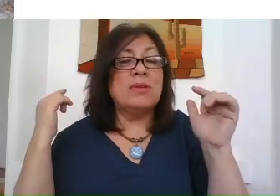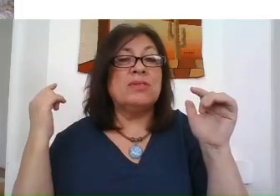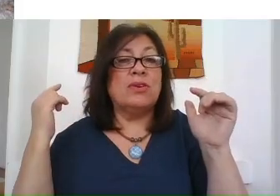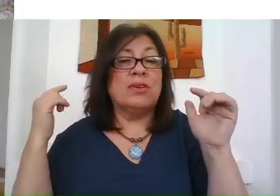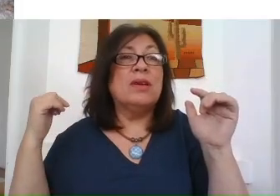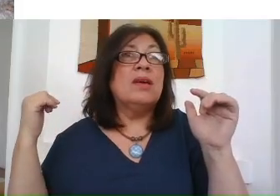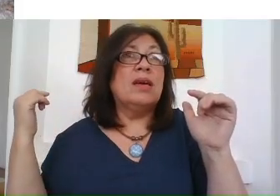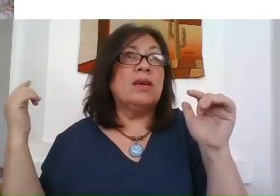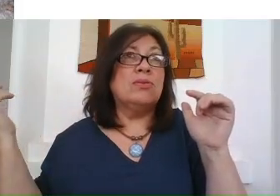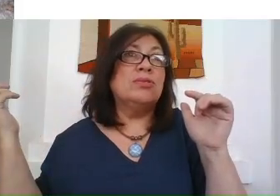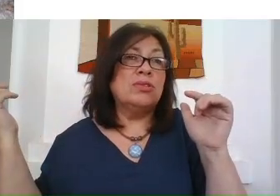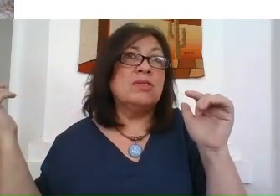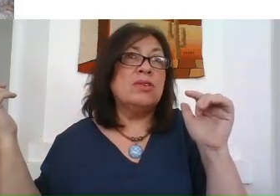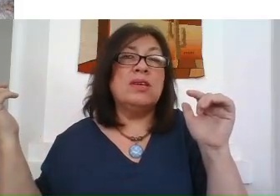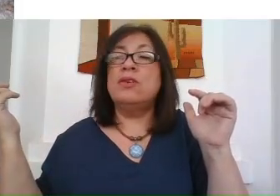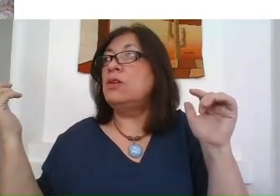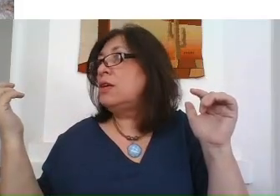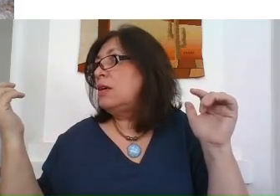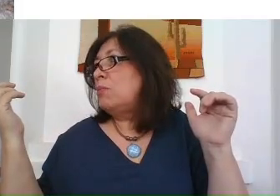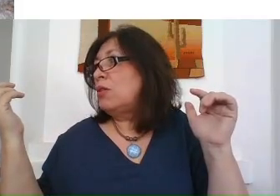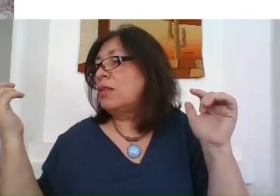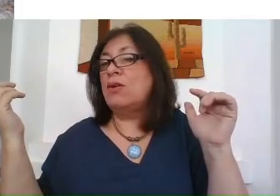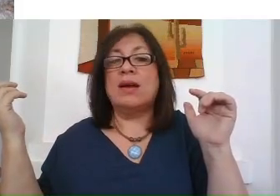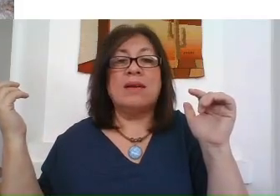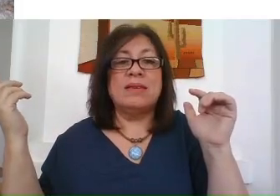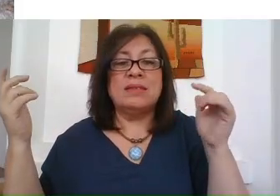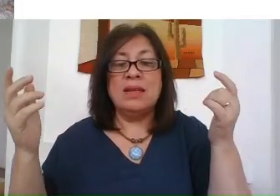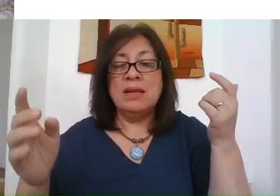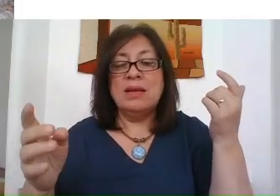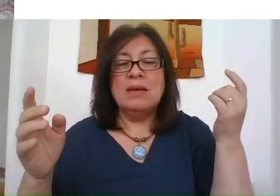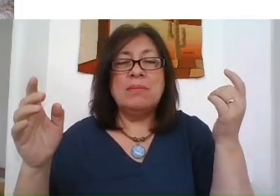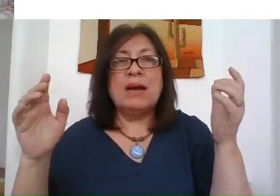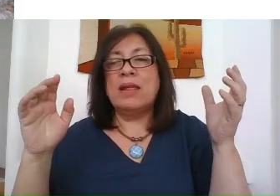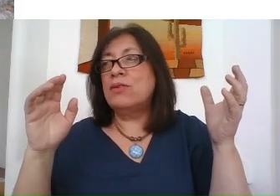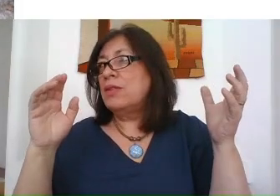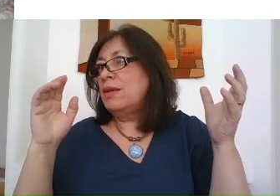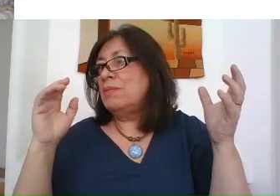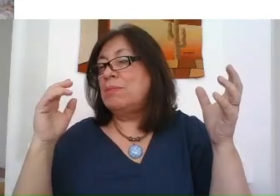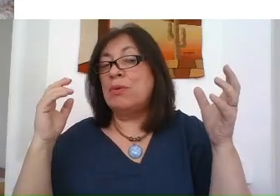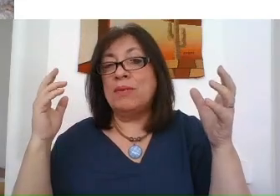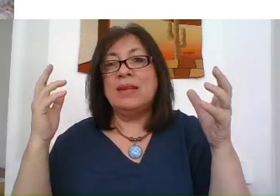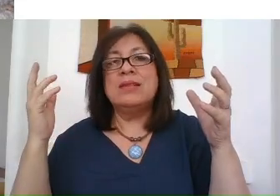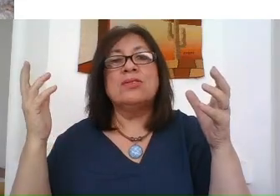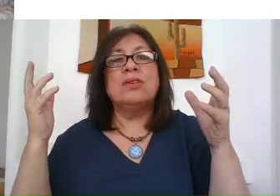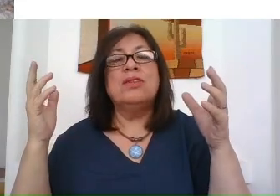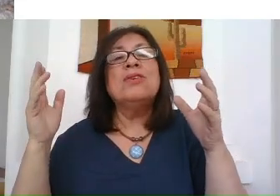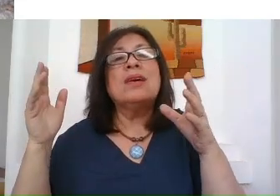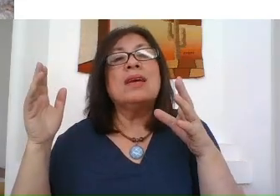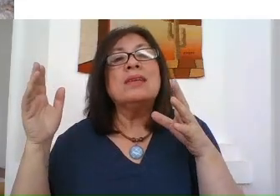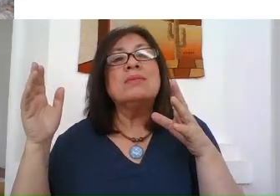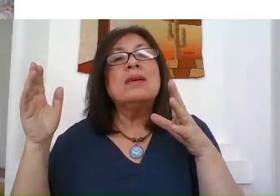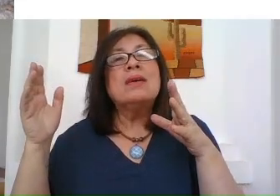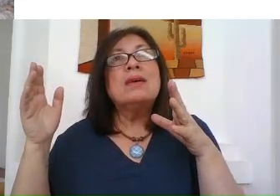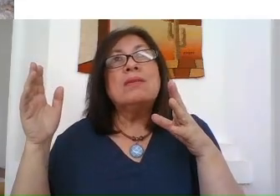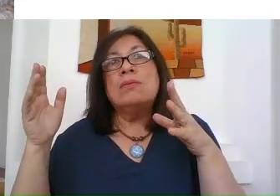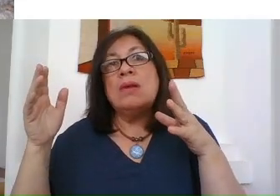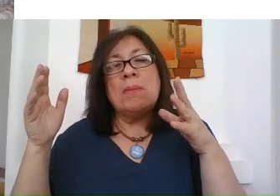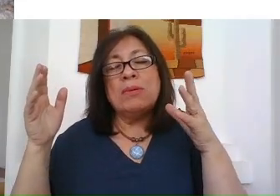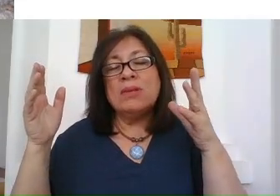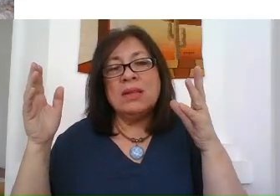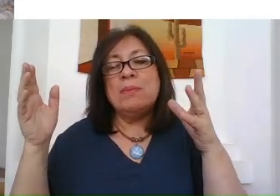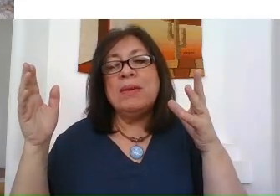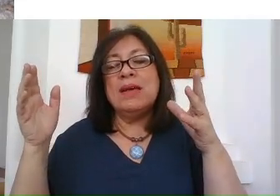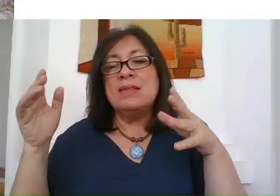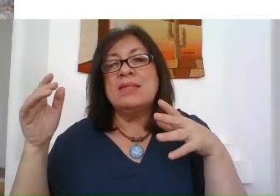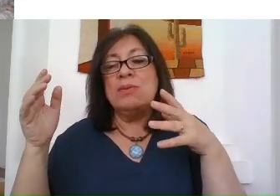visión, audición. Escucho el sonido y volteo la cabeza para donde proviene el sonido, que es